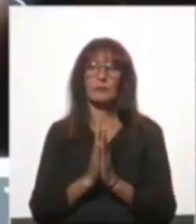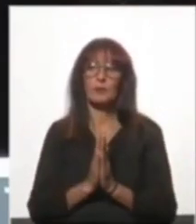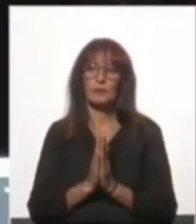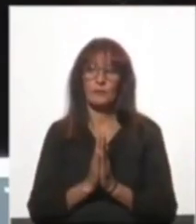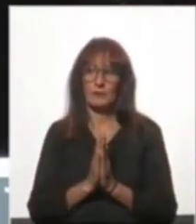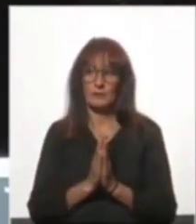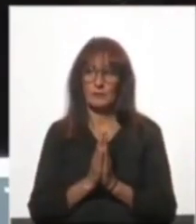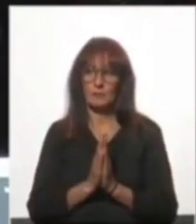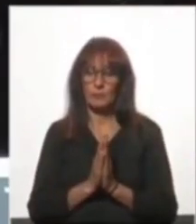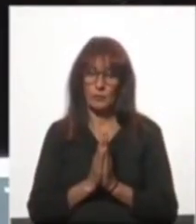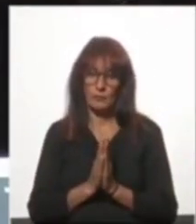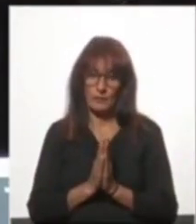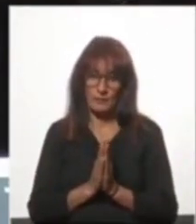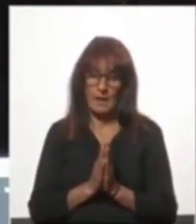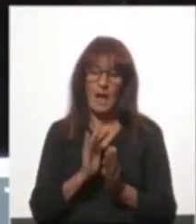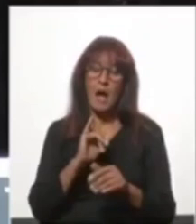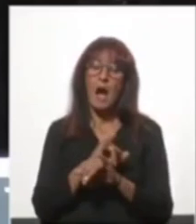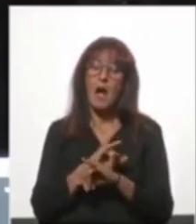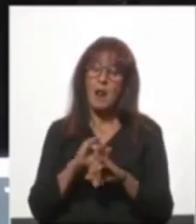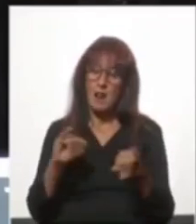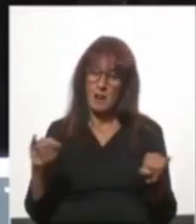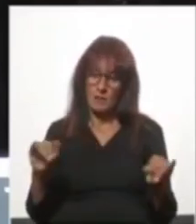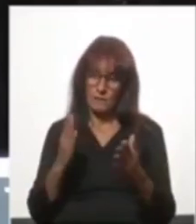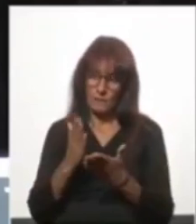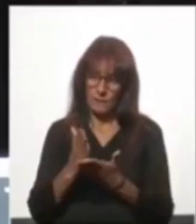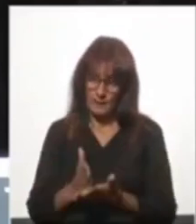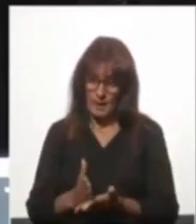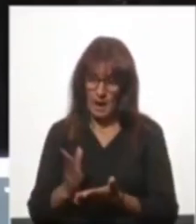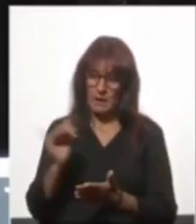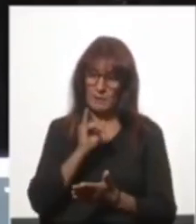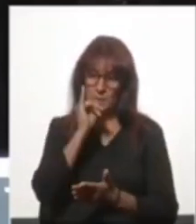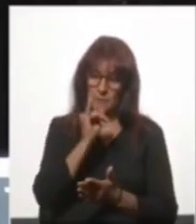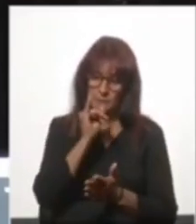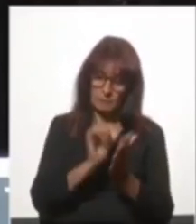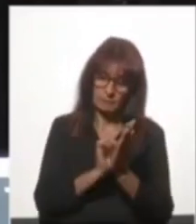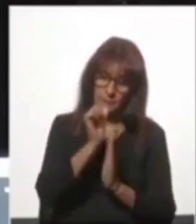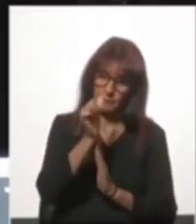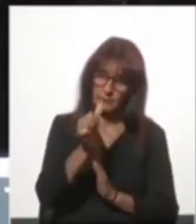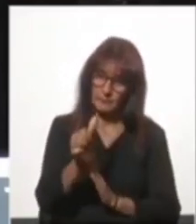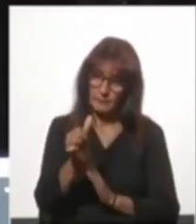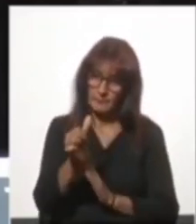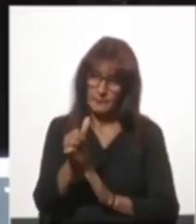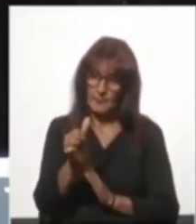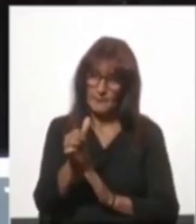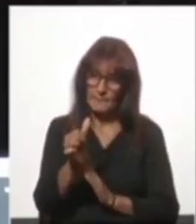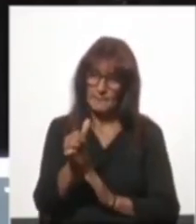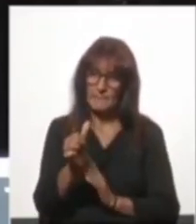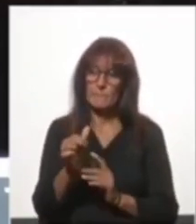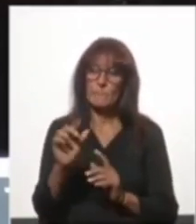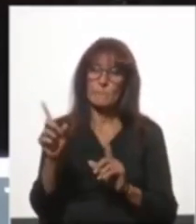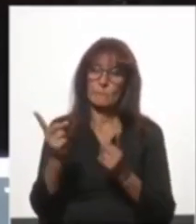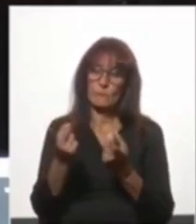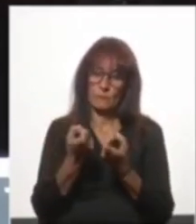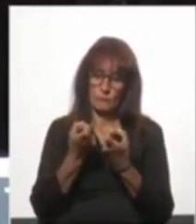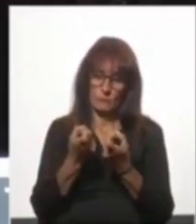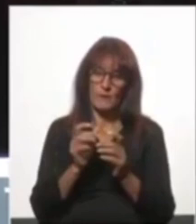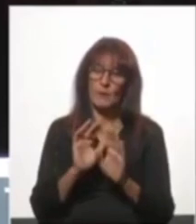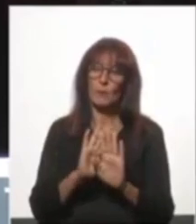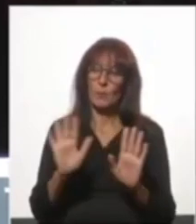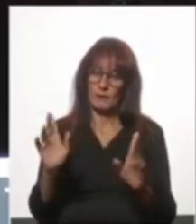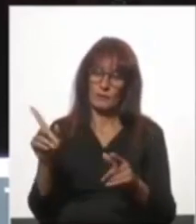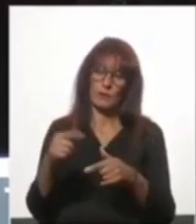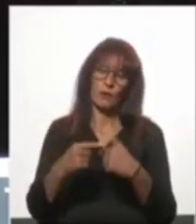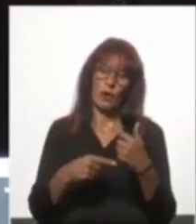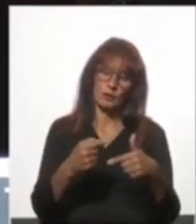señores senadores, al final de la locución le damos. Bueno, no la va a necesitar. Muy bien,